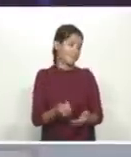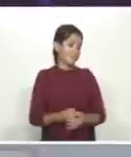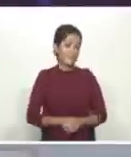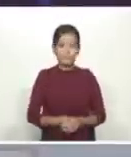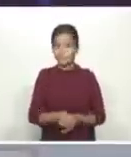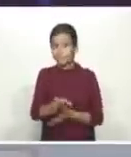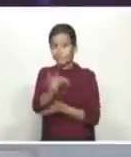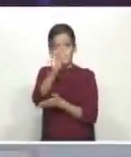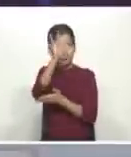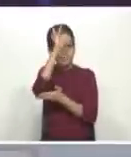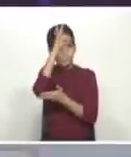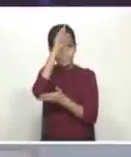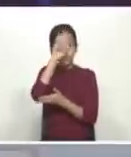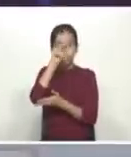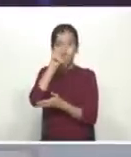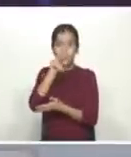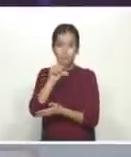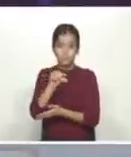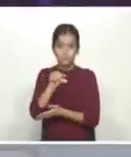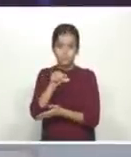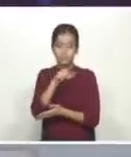ONG, que han sido